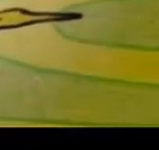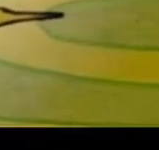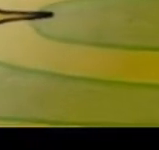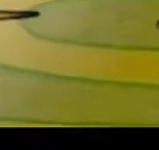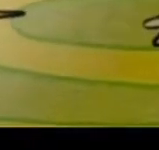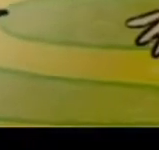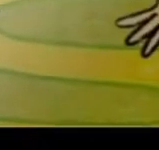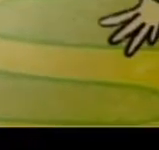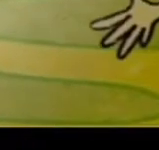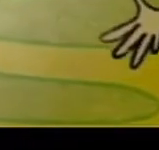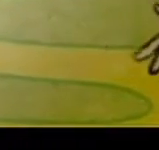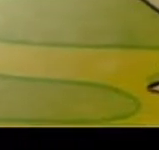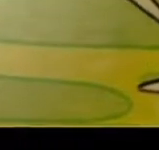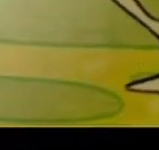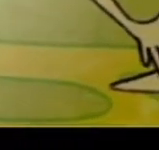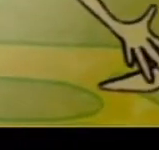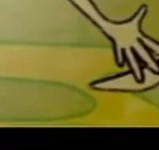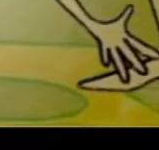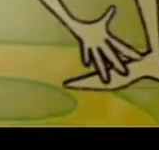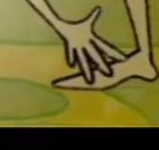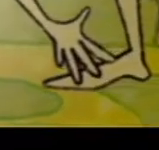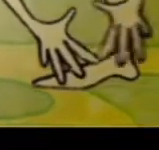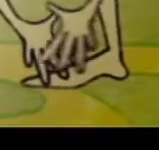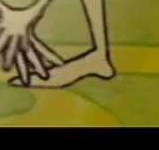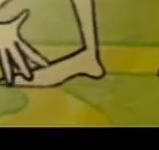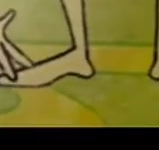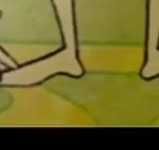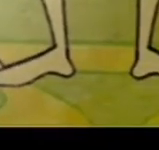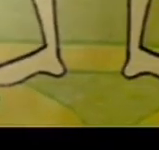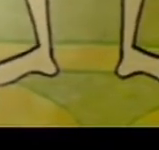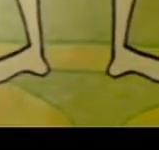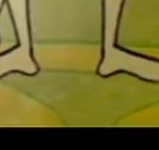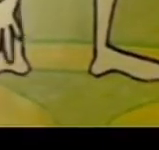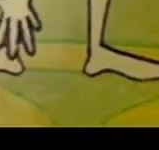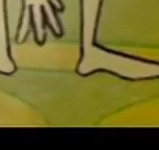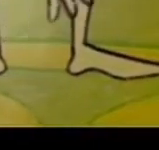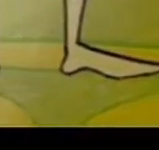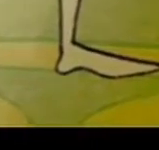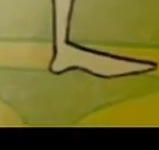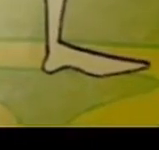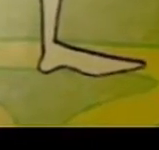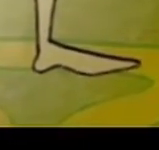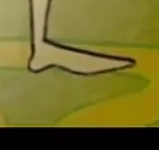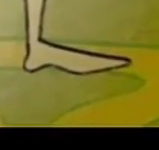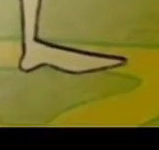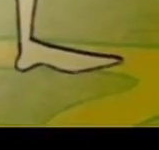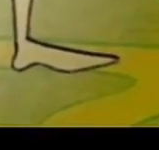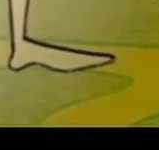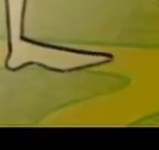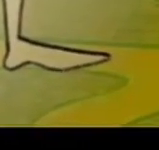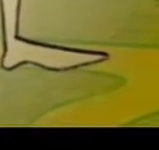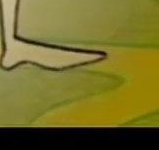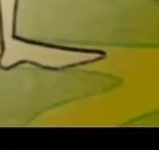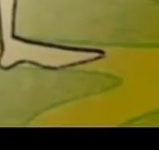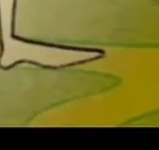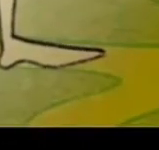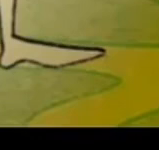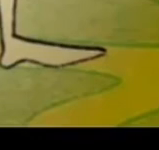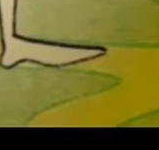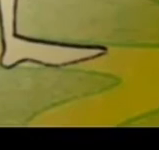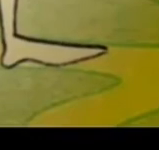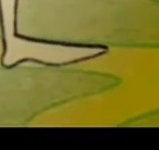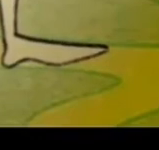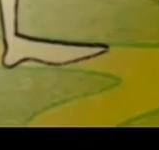ocultamiento, en el carnaval se hace público, se descara y muestra en toda su obscenidad. El